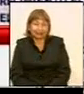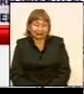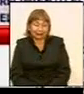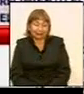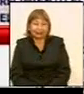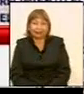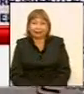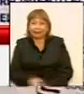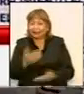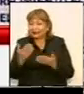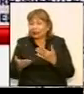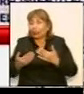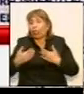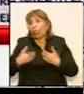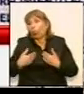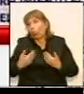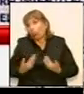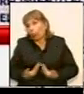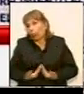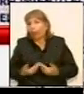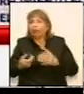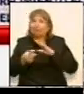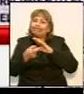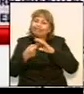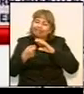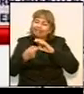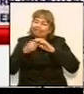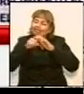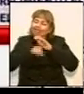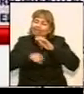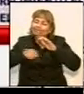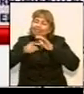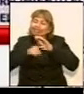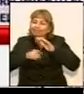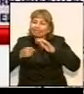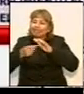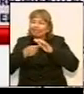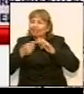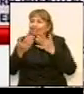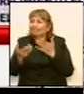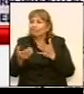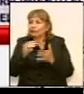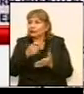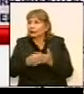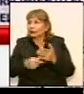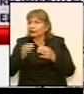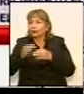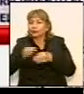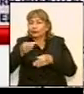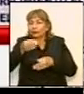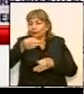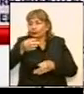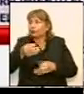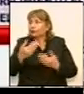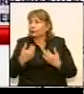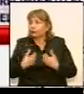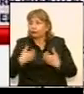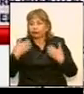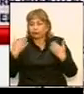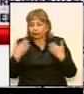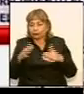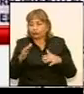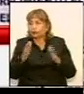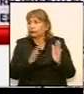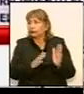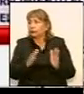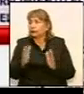que hay cierto agotamiento en los yacimientos de explotación, ¿ya? Y cierto margen de ampliación en los proyectos que ya están